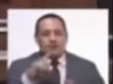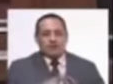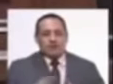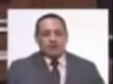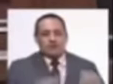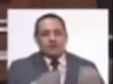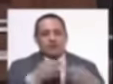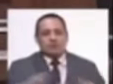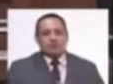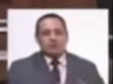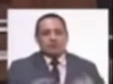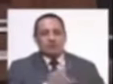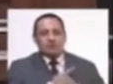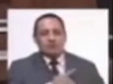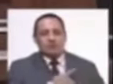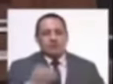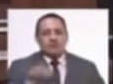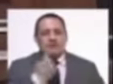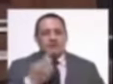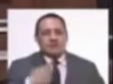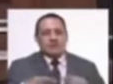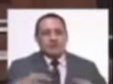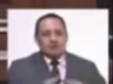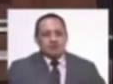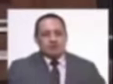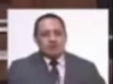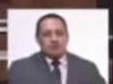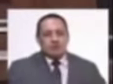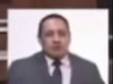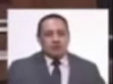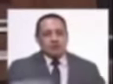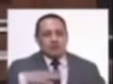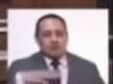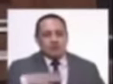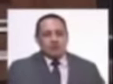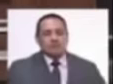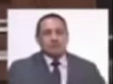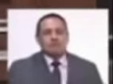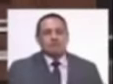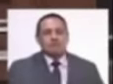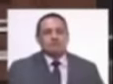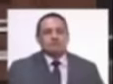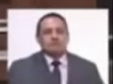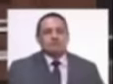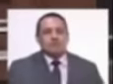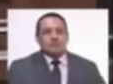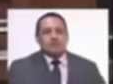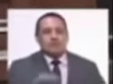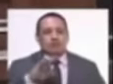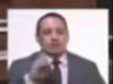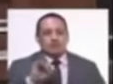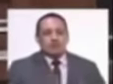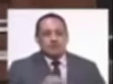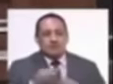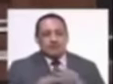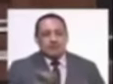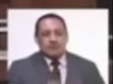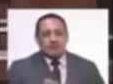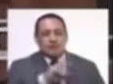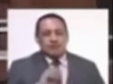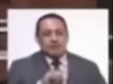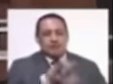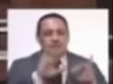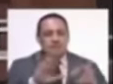por la Facultad de Derecho Pública de Universidades Públicas y Privadas, respectivamente. Uceda reveló que desde el